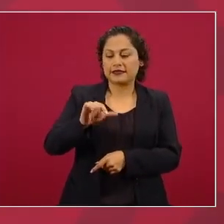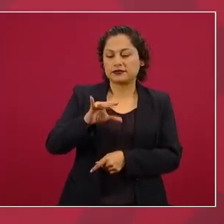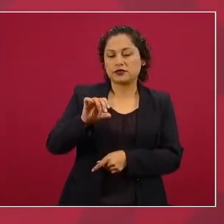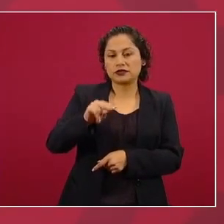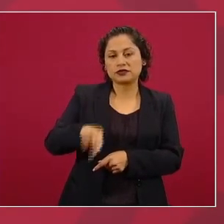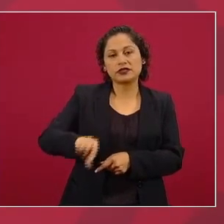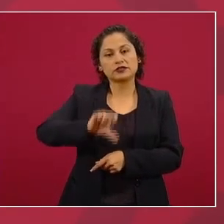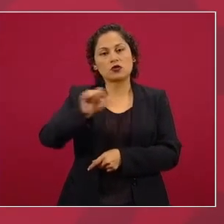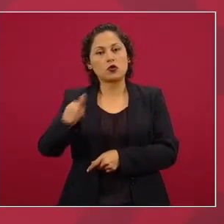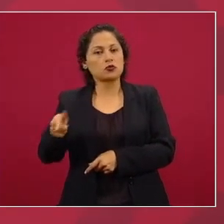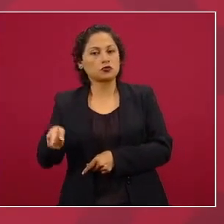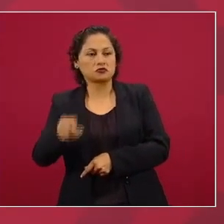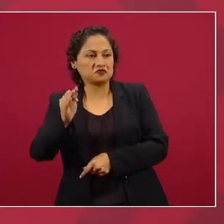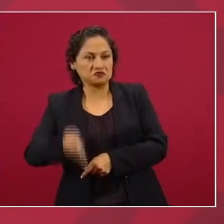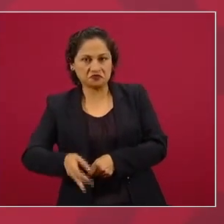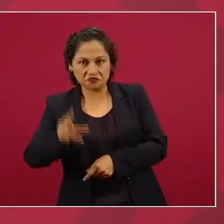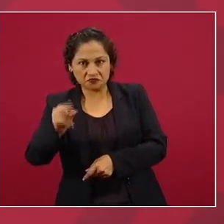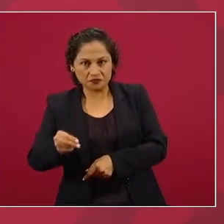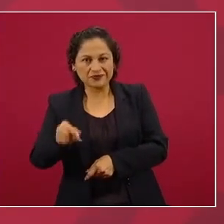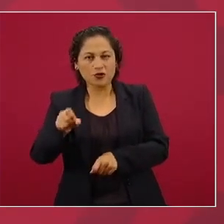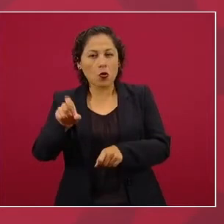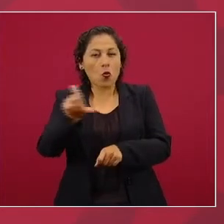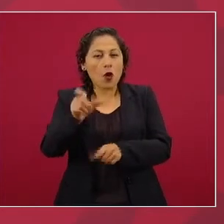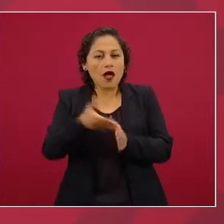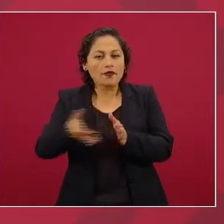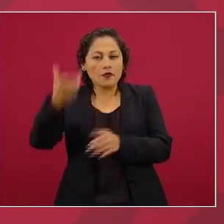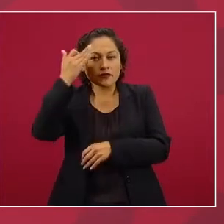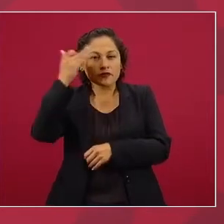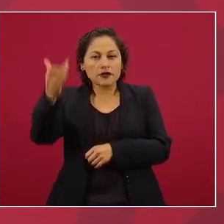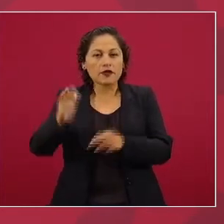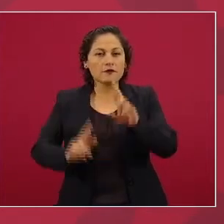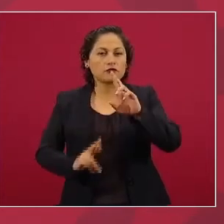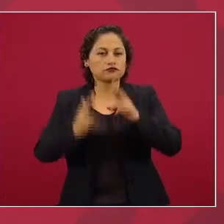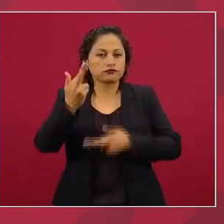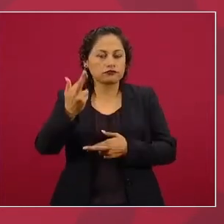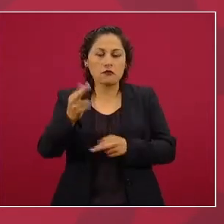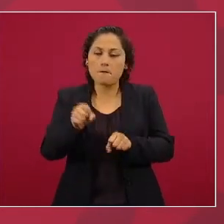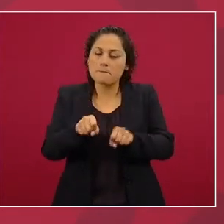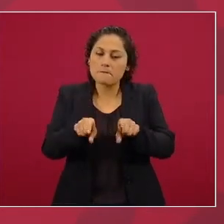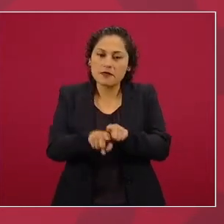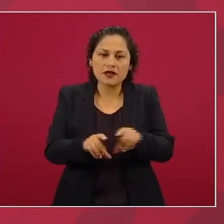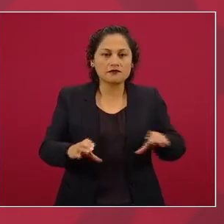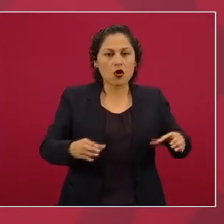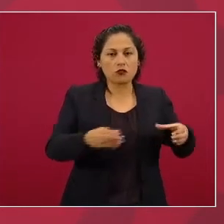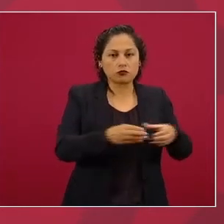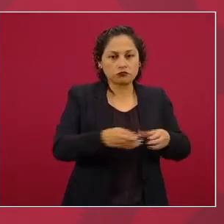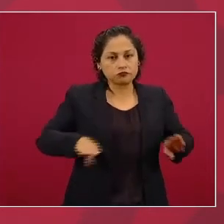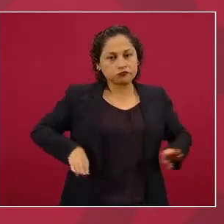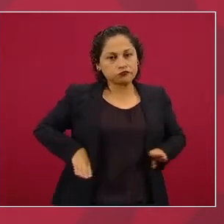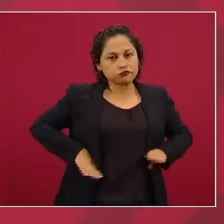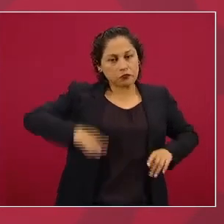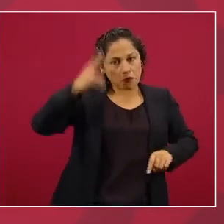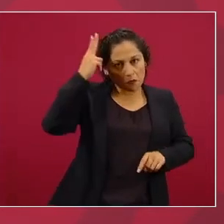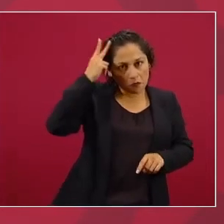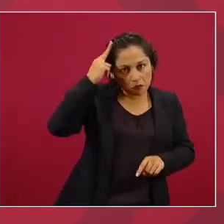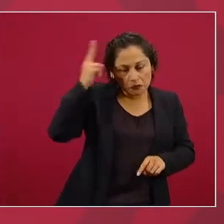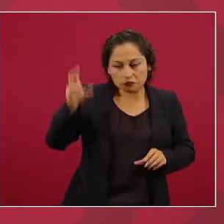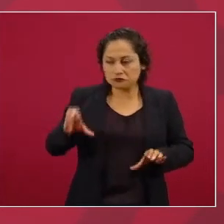en la revolución, ¿sí? Maderistas y porfiristas. Siempre.